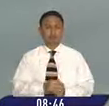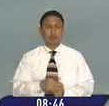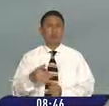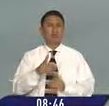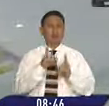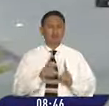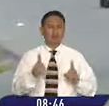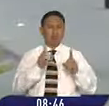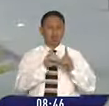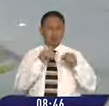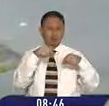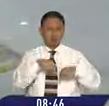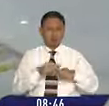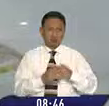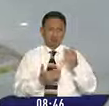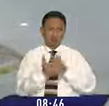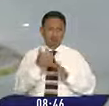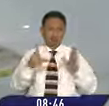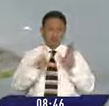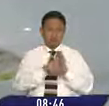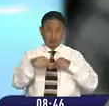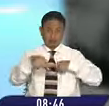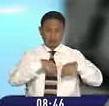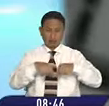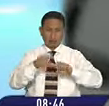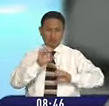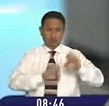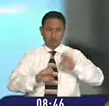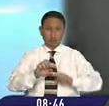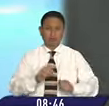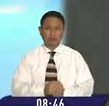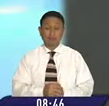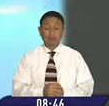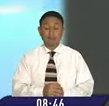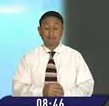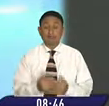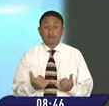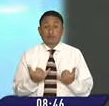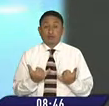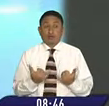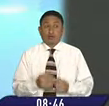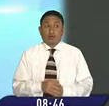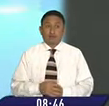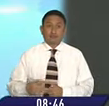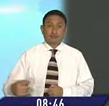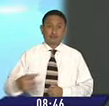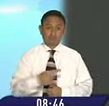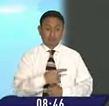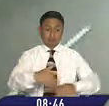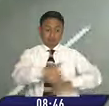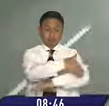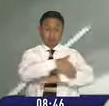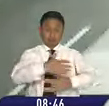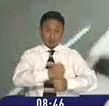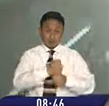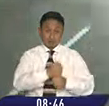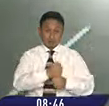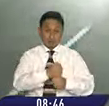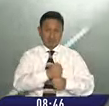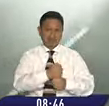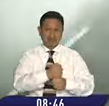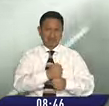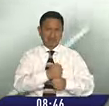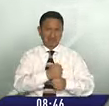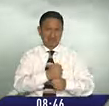los resultados de la nueva ley de tránsito la cual al parecer no ha convertido a las vías en lugares